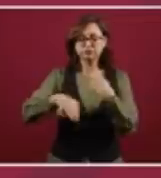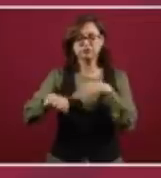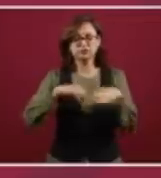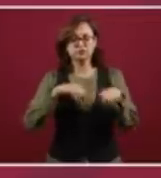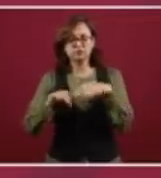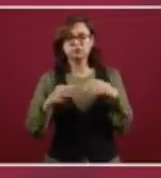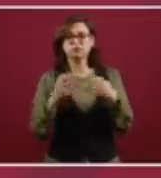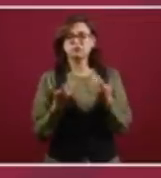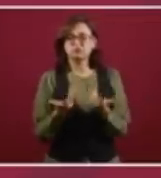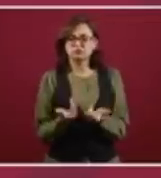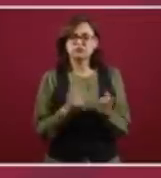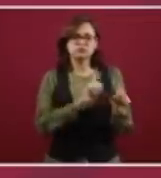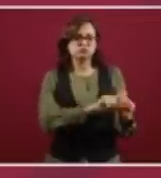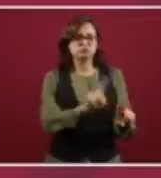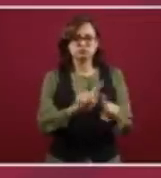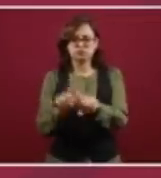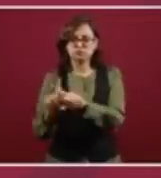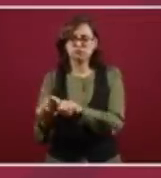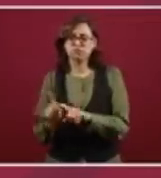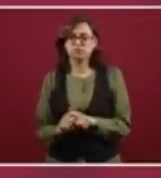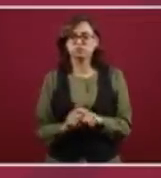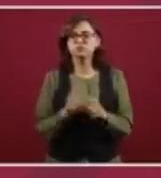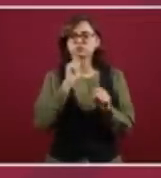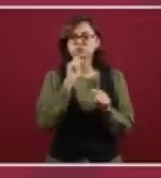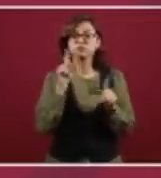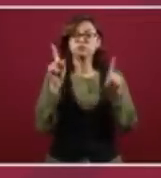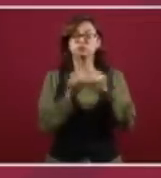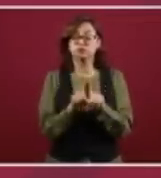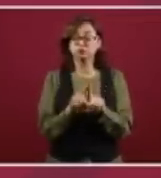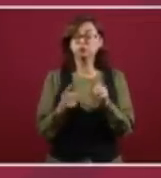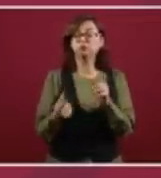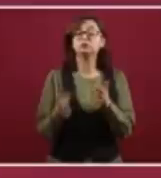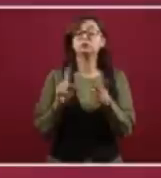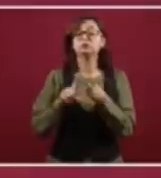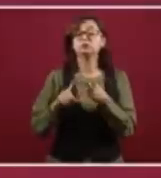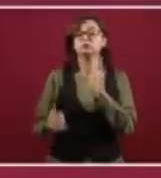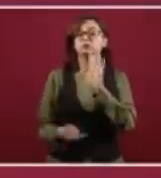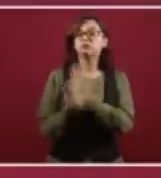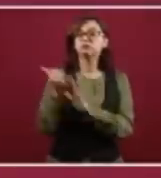mejorar la actividad productiva y la creación de infraestructura.